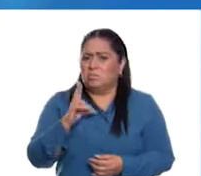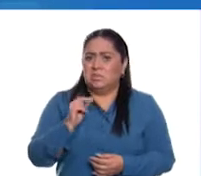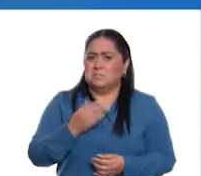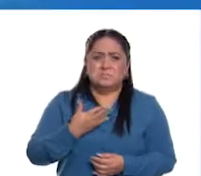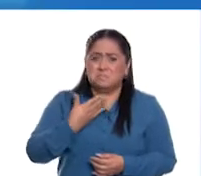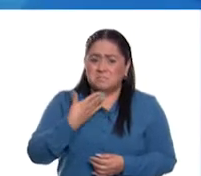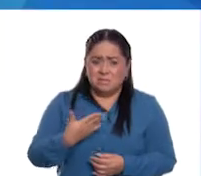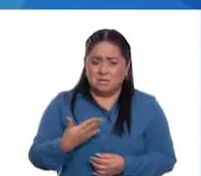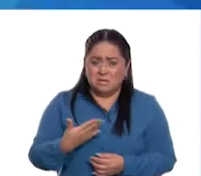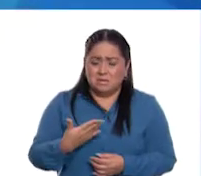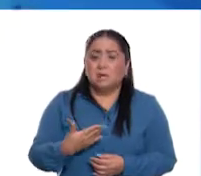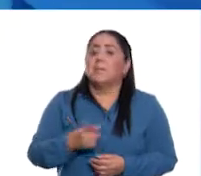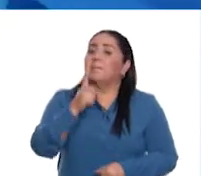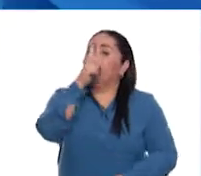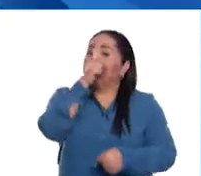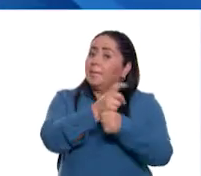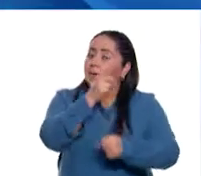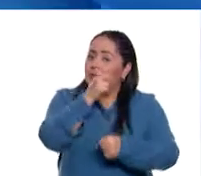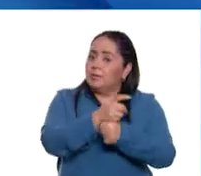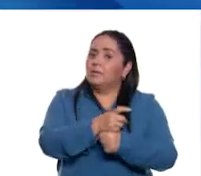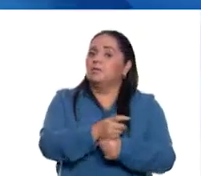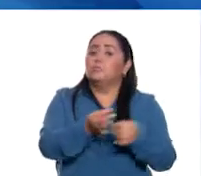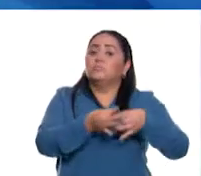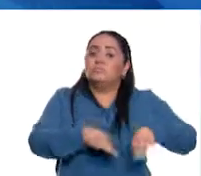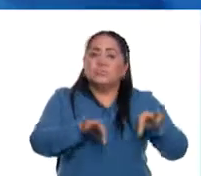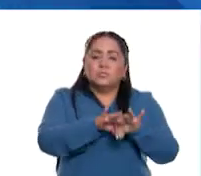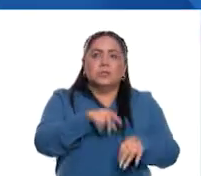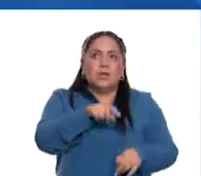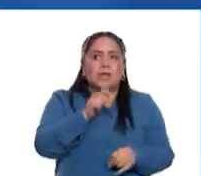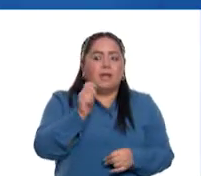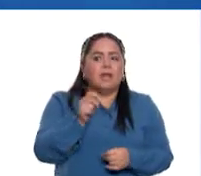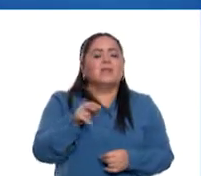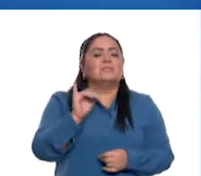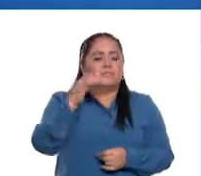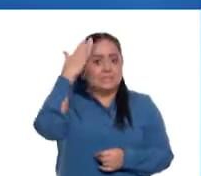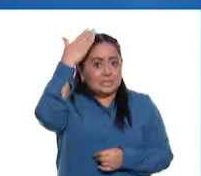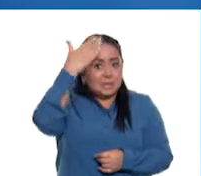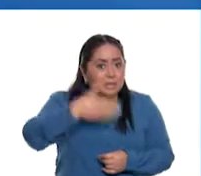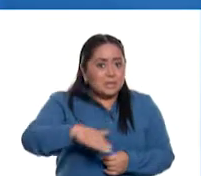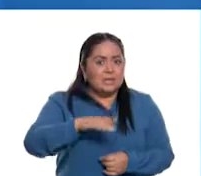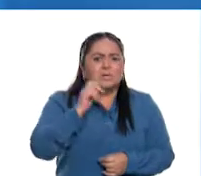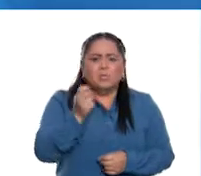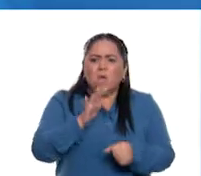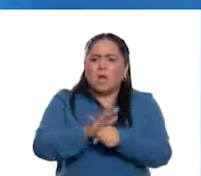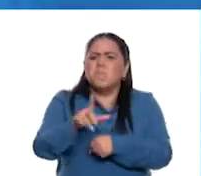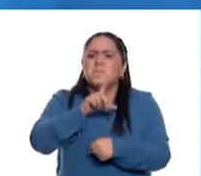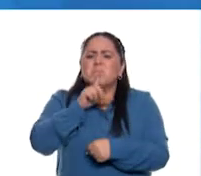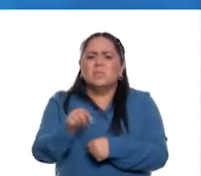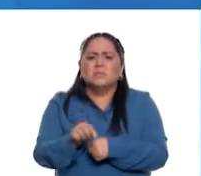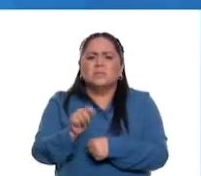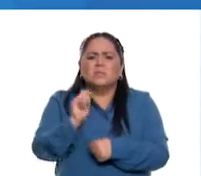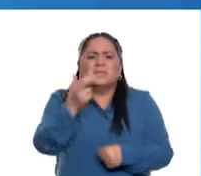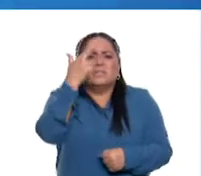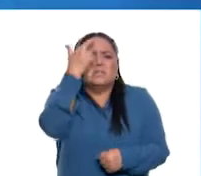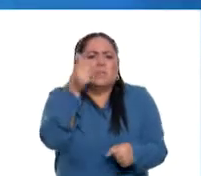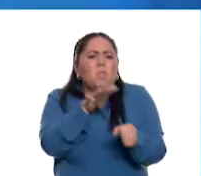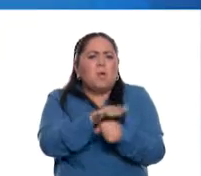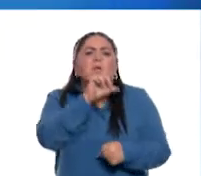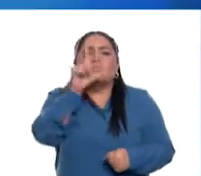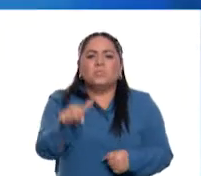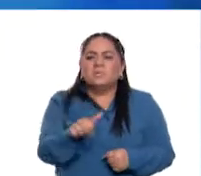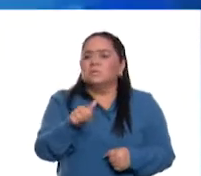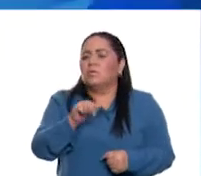es favorable, primeramente es importante reconocerlo, saber qué lo causó, y luego